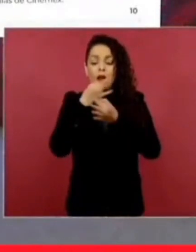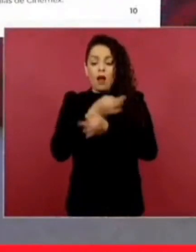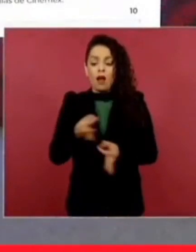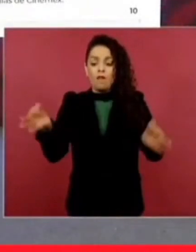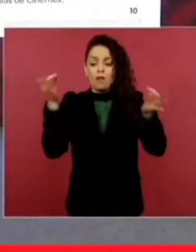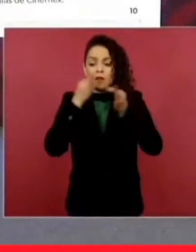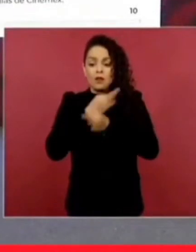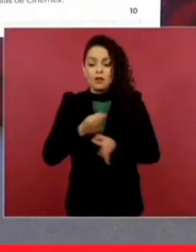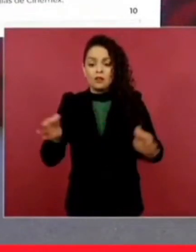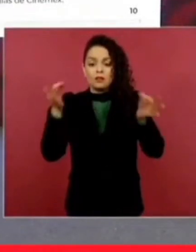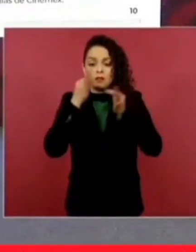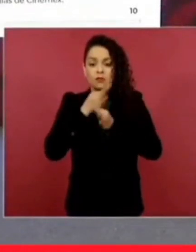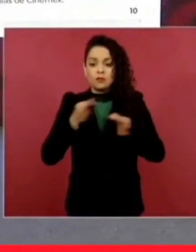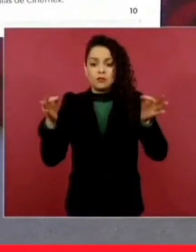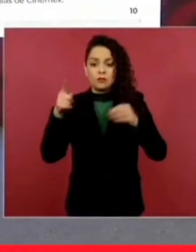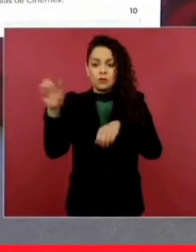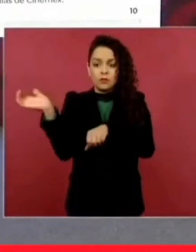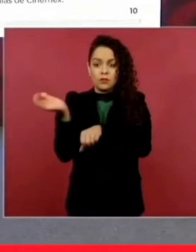hacen Cinemex